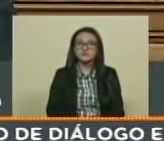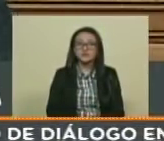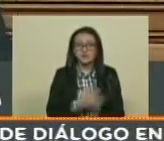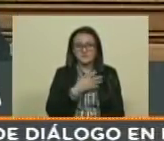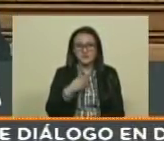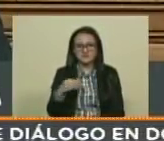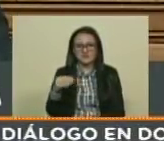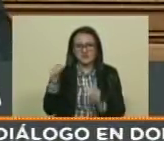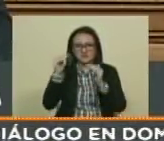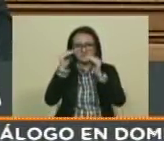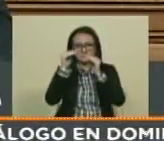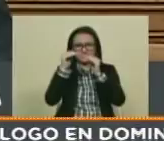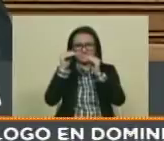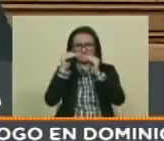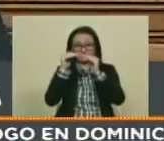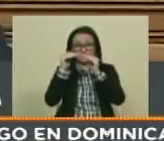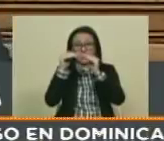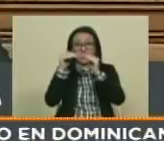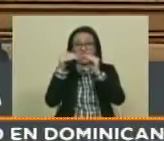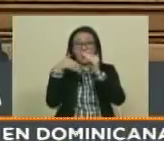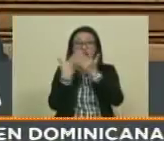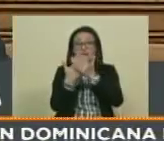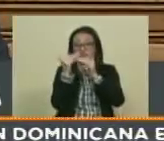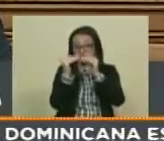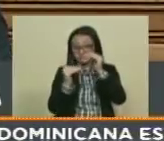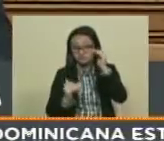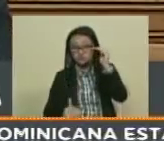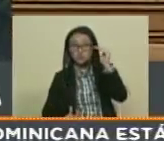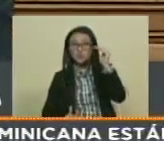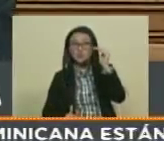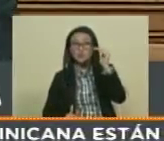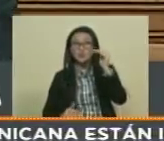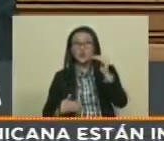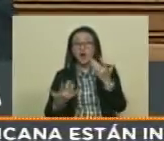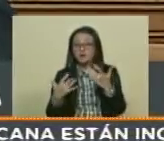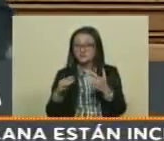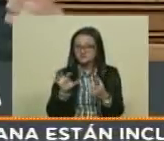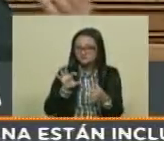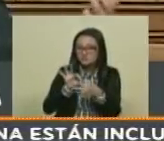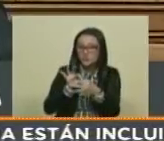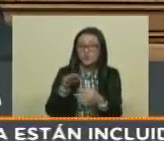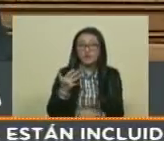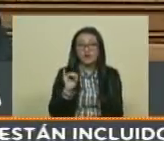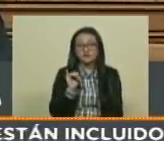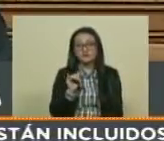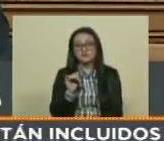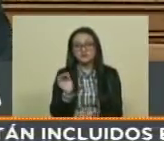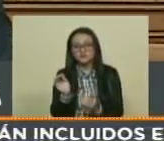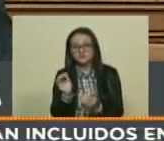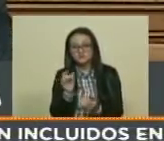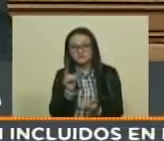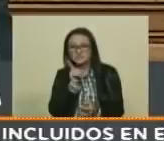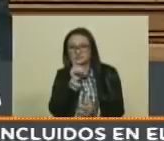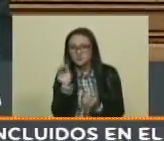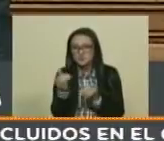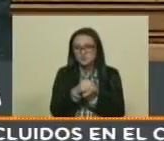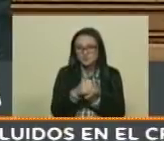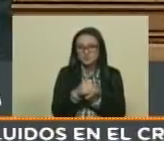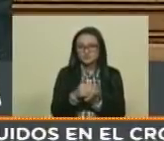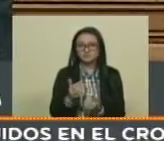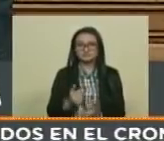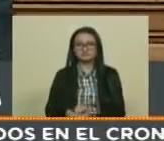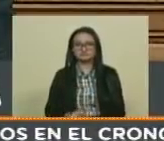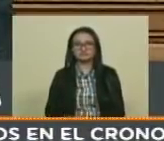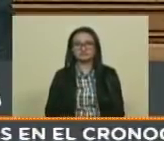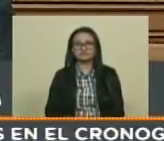presidentes de la República hasta el más modesto, complicidad. ¿Qué pasó con la venta de Viasa?